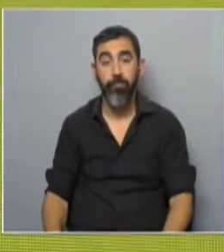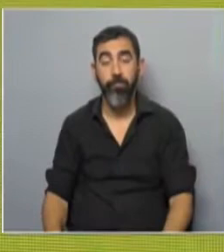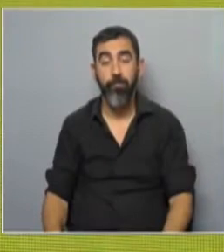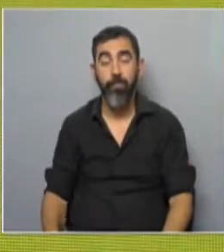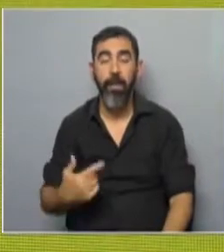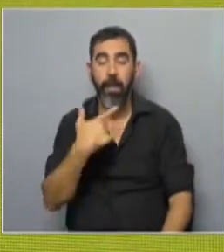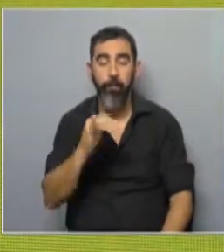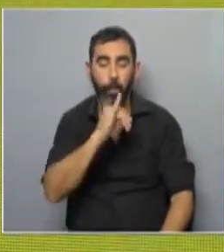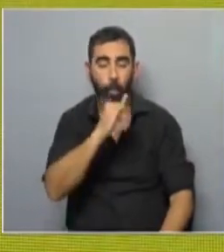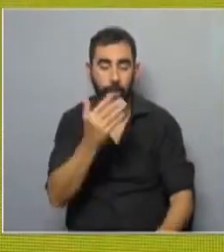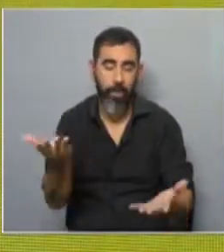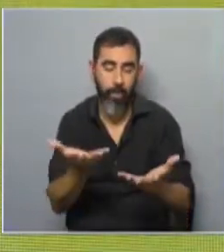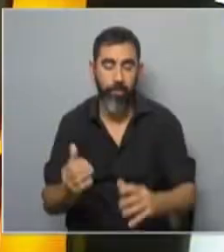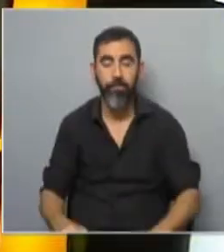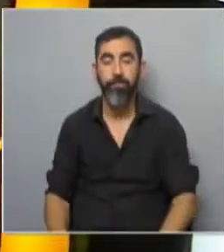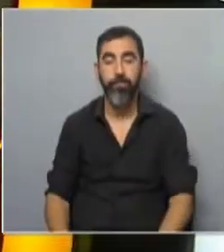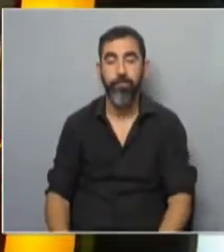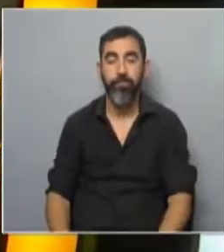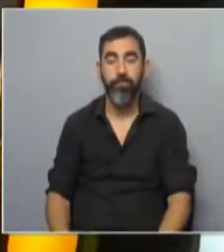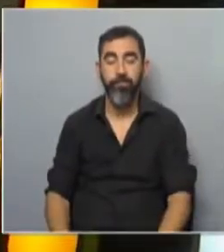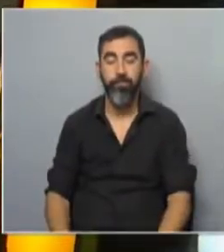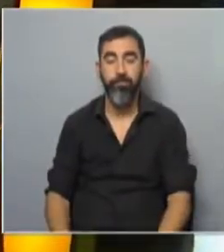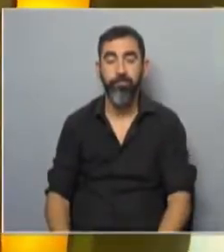ejemplo que nos contaba Florencia.